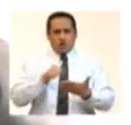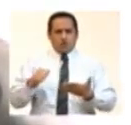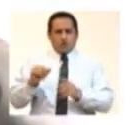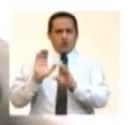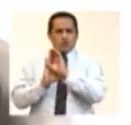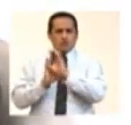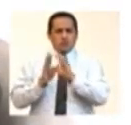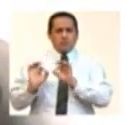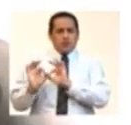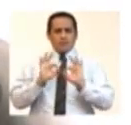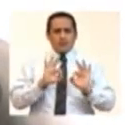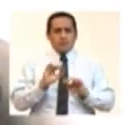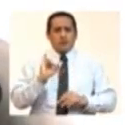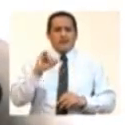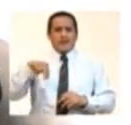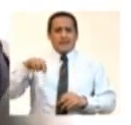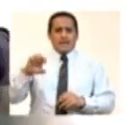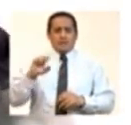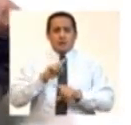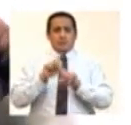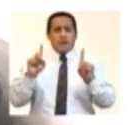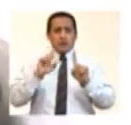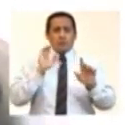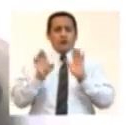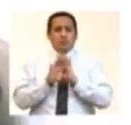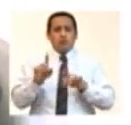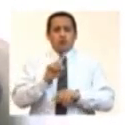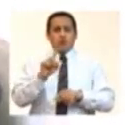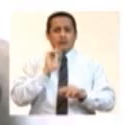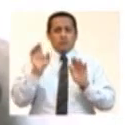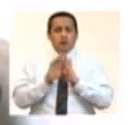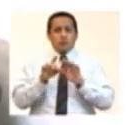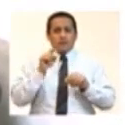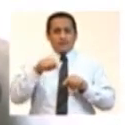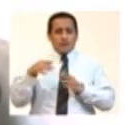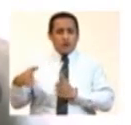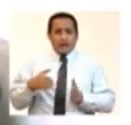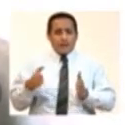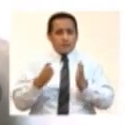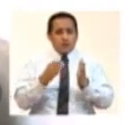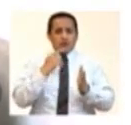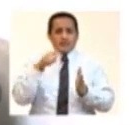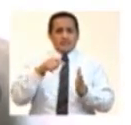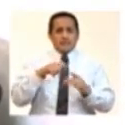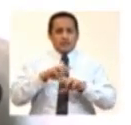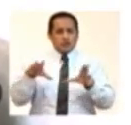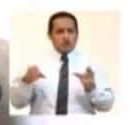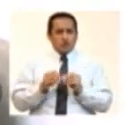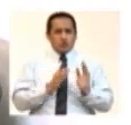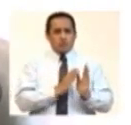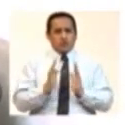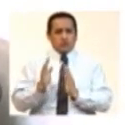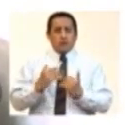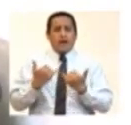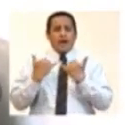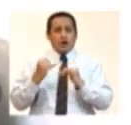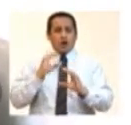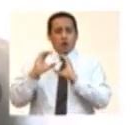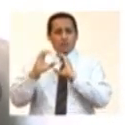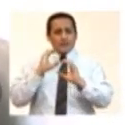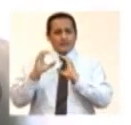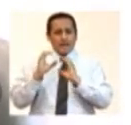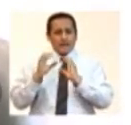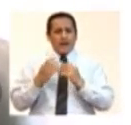agravio constitucional por el mismo INPE, pese a que no era, digamos, el curso normal de estos procesos. Para